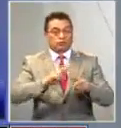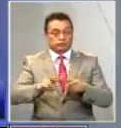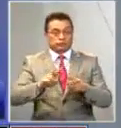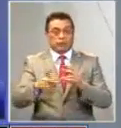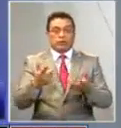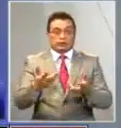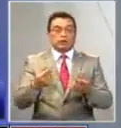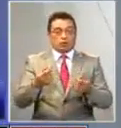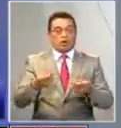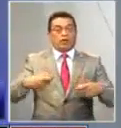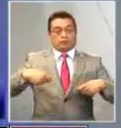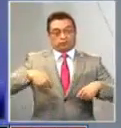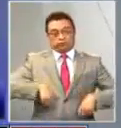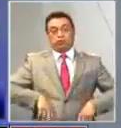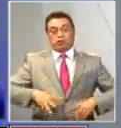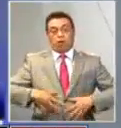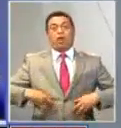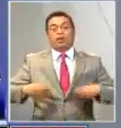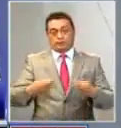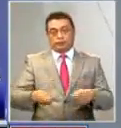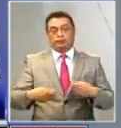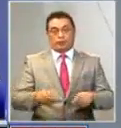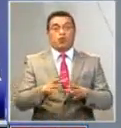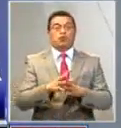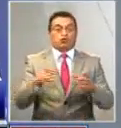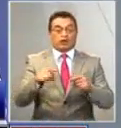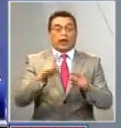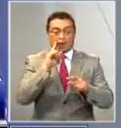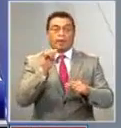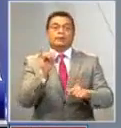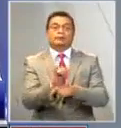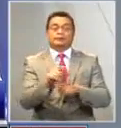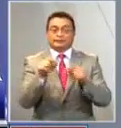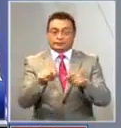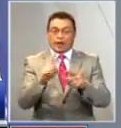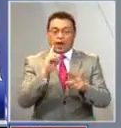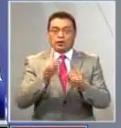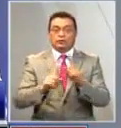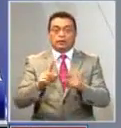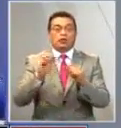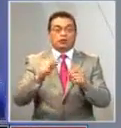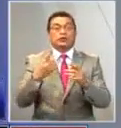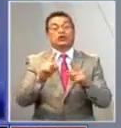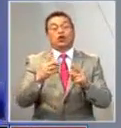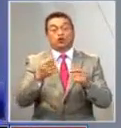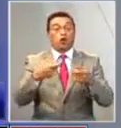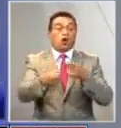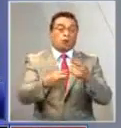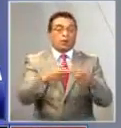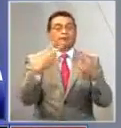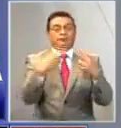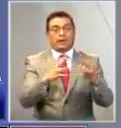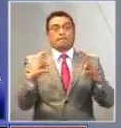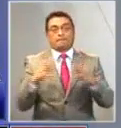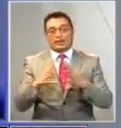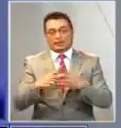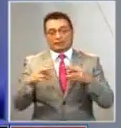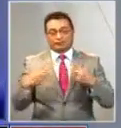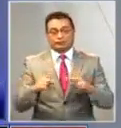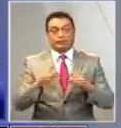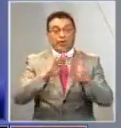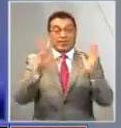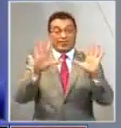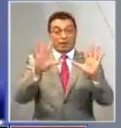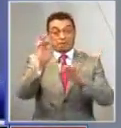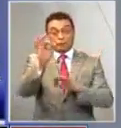bolsillo payaso, que es donde se produce particularmente este caso de fraude, y también para infraestructura de carácter militar. Entonces, el 10% de las ventas van a